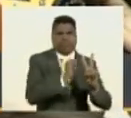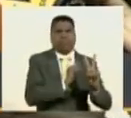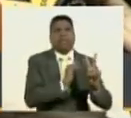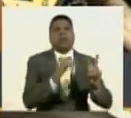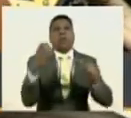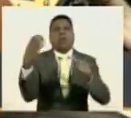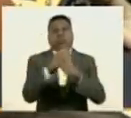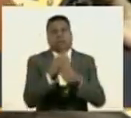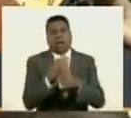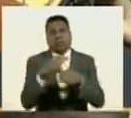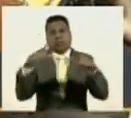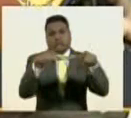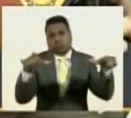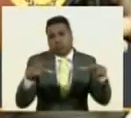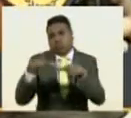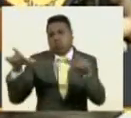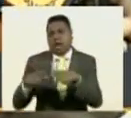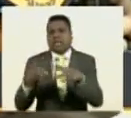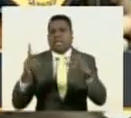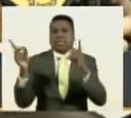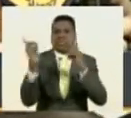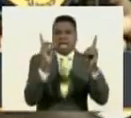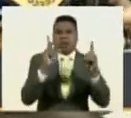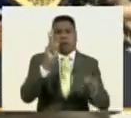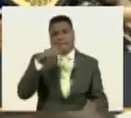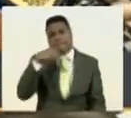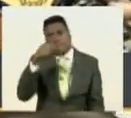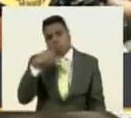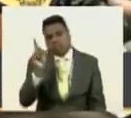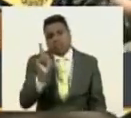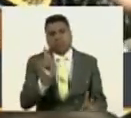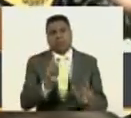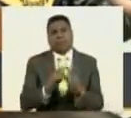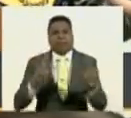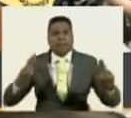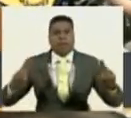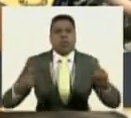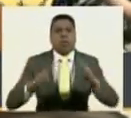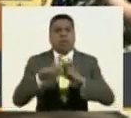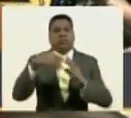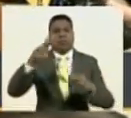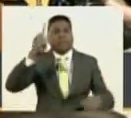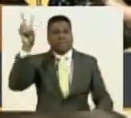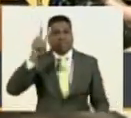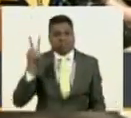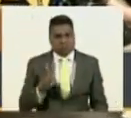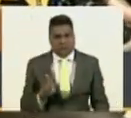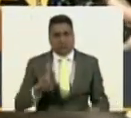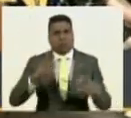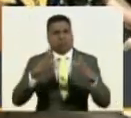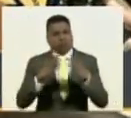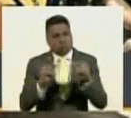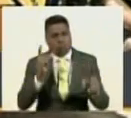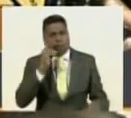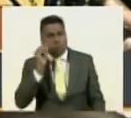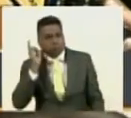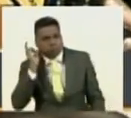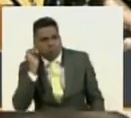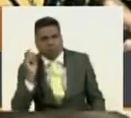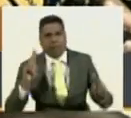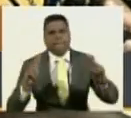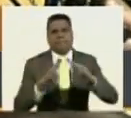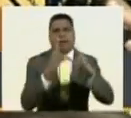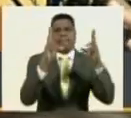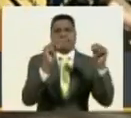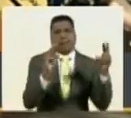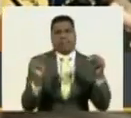un espacio para el diálogo político, para el encuentro entre los venezolanos y venezolanas, para dejar